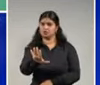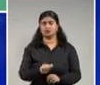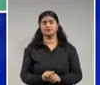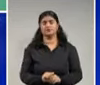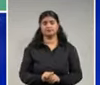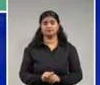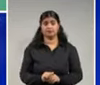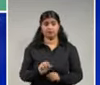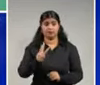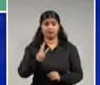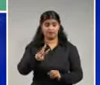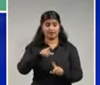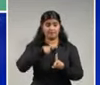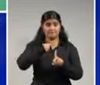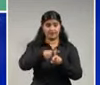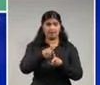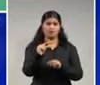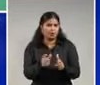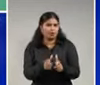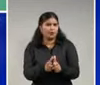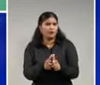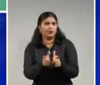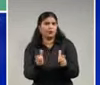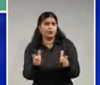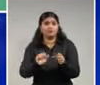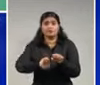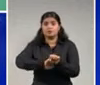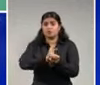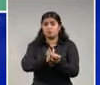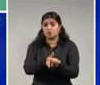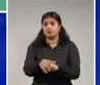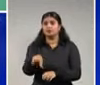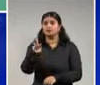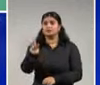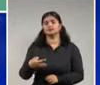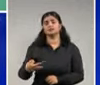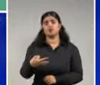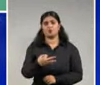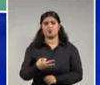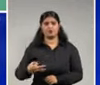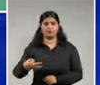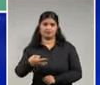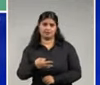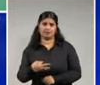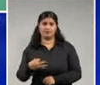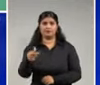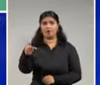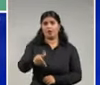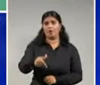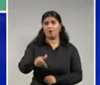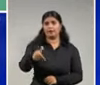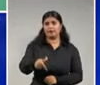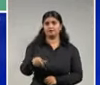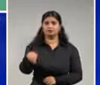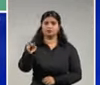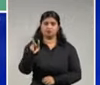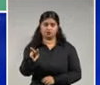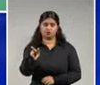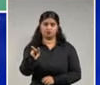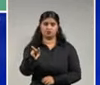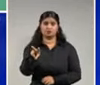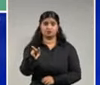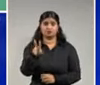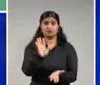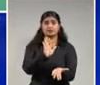con la jornada precedente y con una transmisión en 3 de sus 13 municipios. Hawái Grande, 2 casos positivos, al igual que Ciénaga